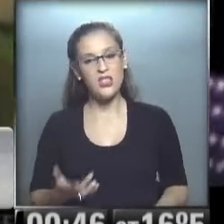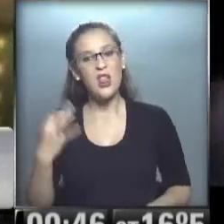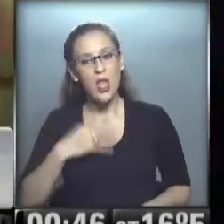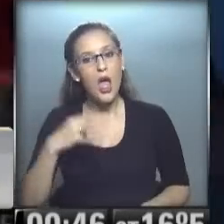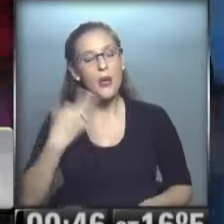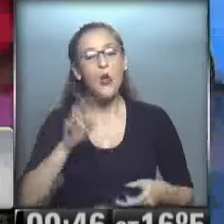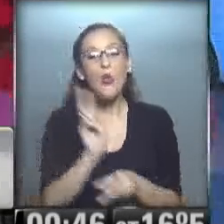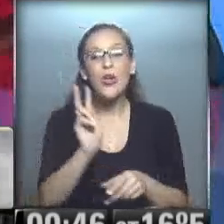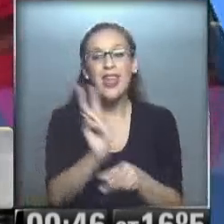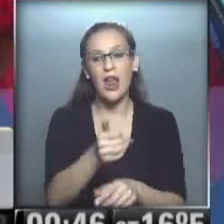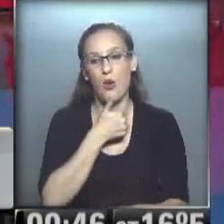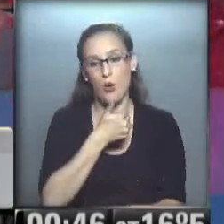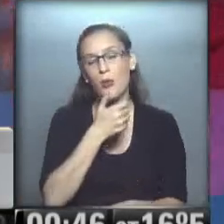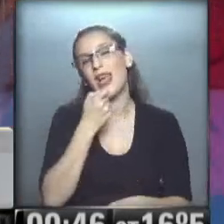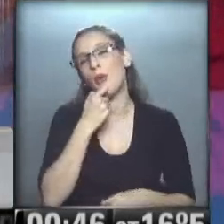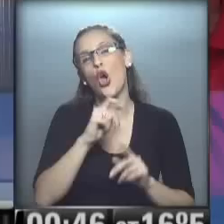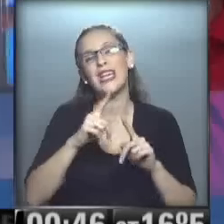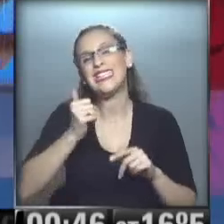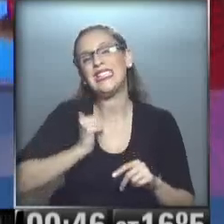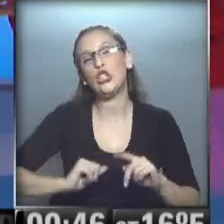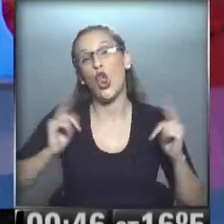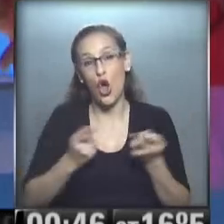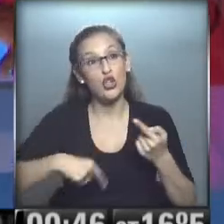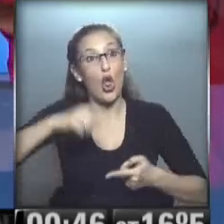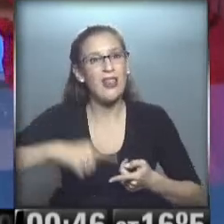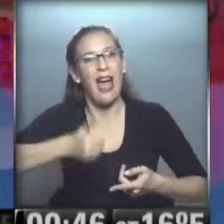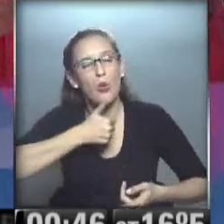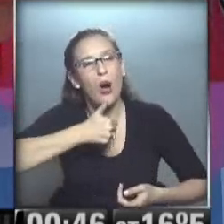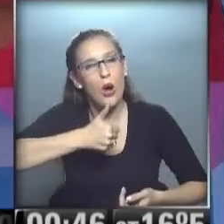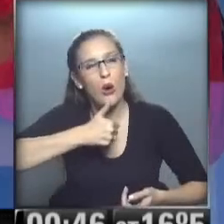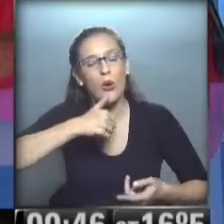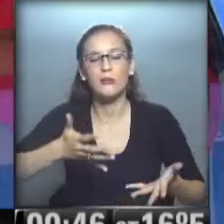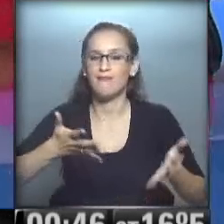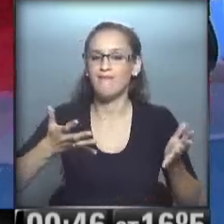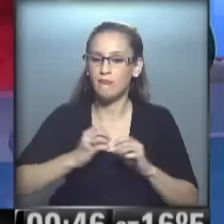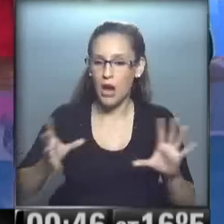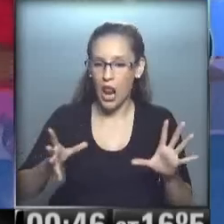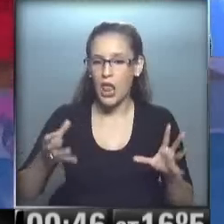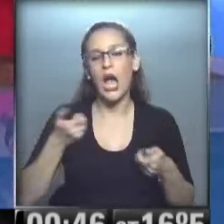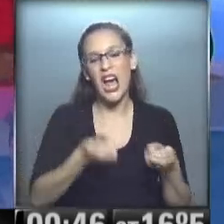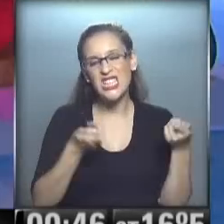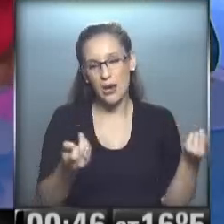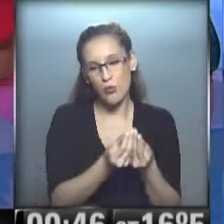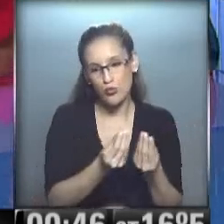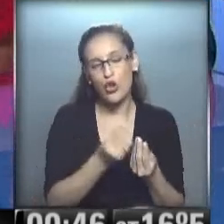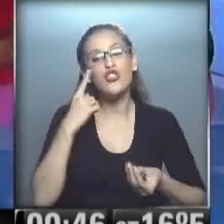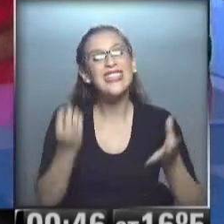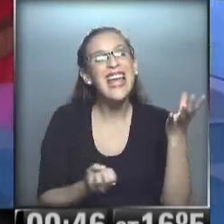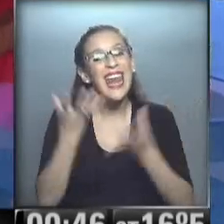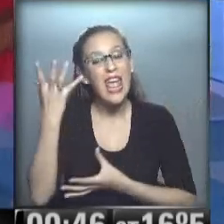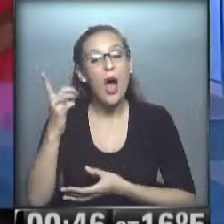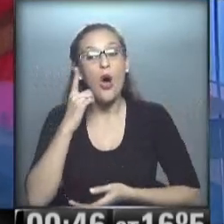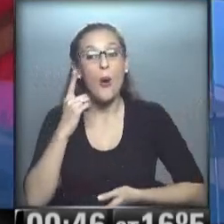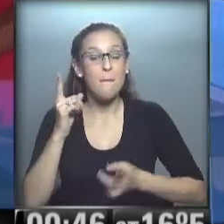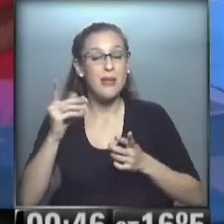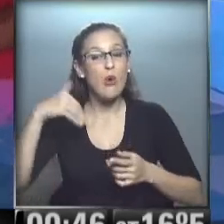reducir esto de mantener limpio un baño utilizando agua permanentemente como en una catarata es un desperdicio. Entonces, inventaron un mingitorio que lo que